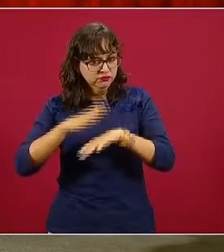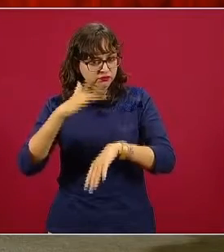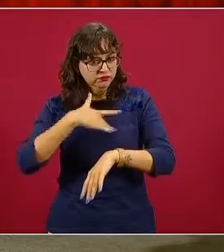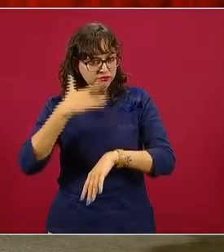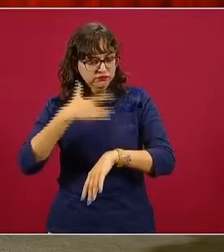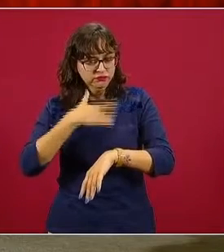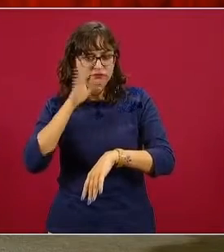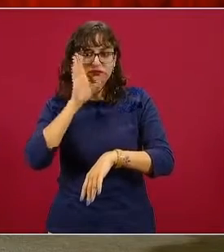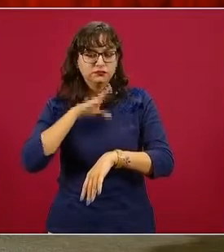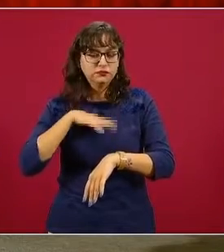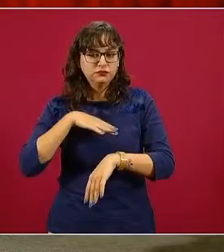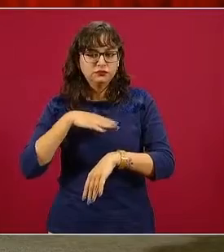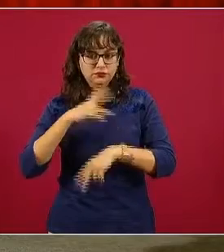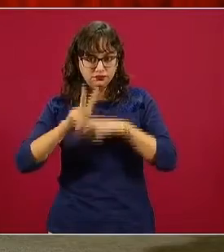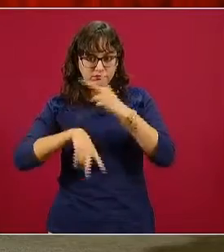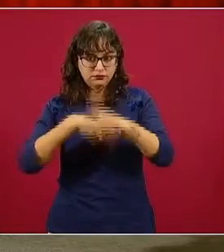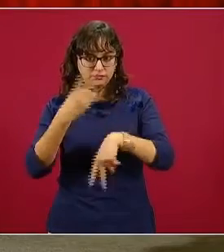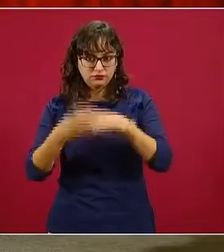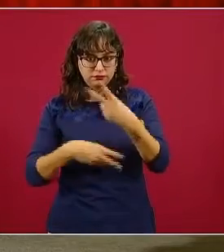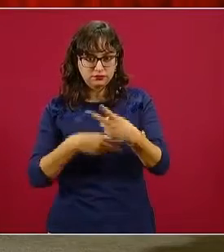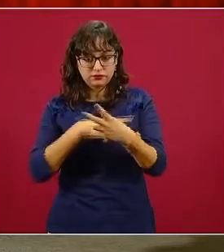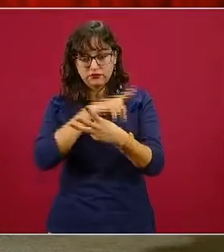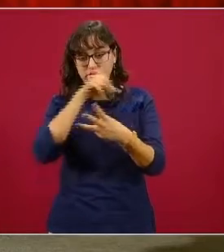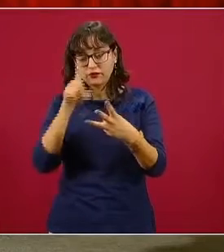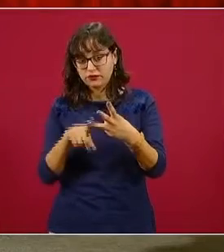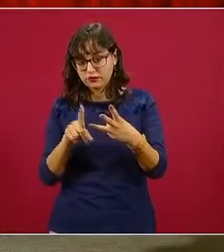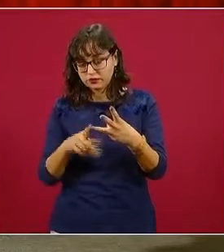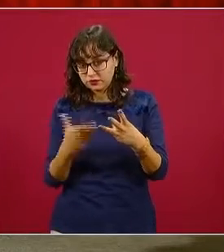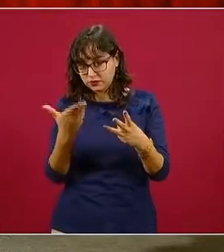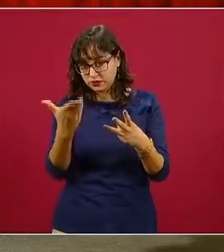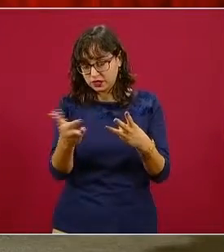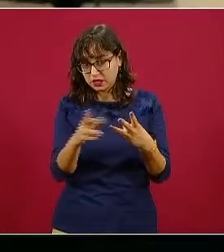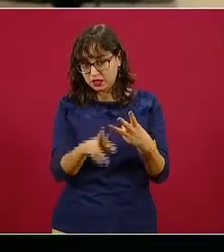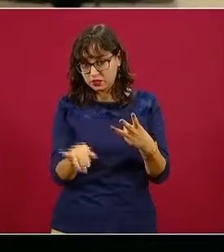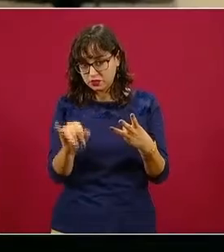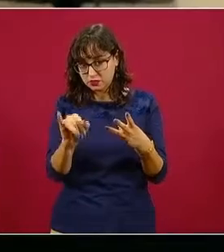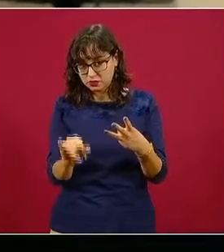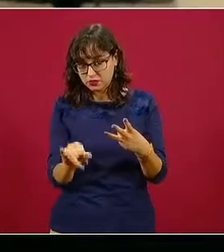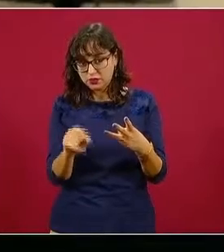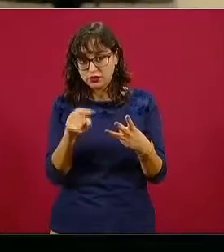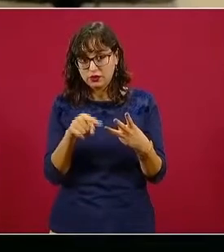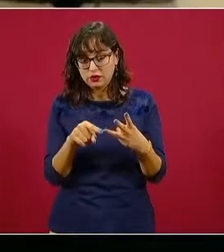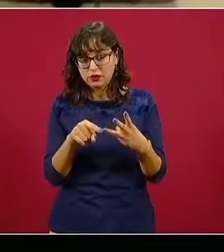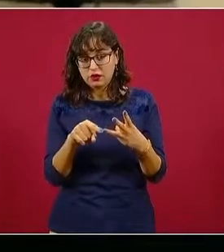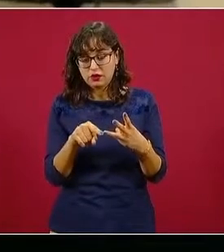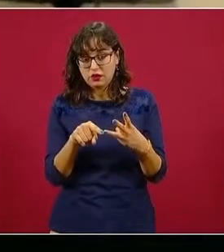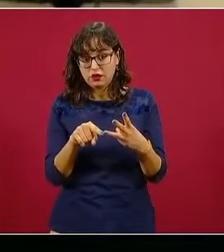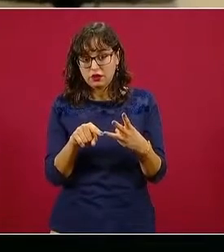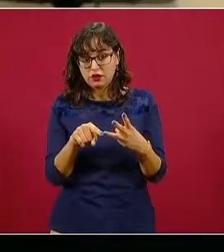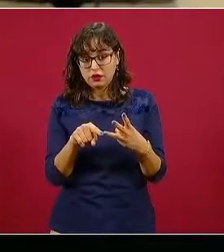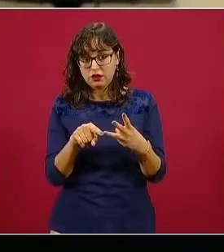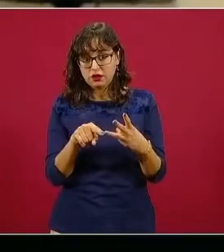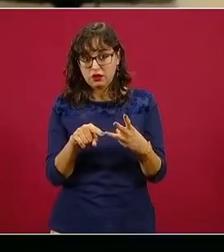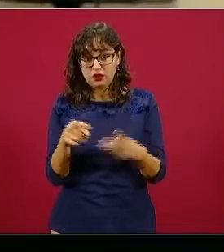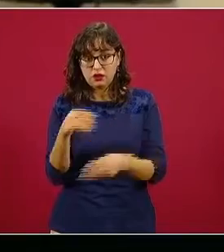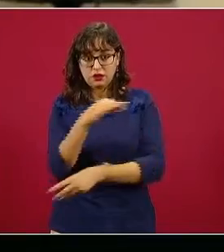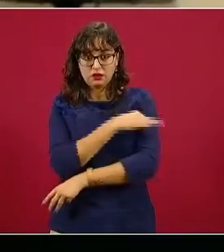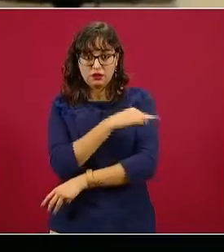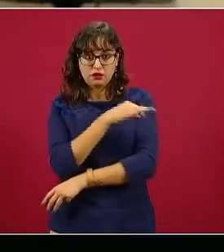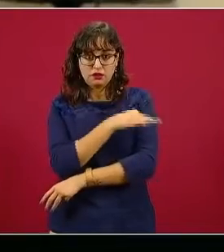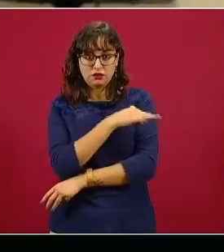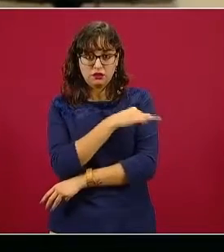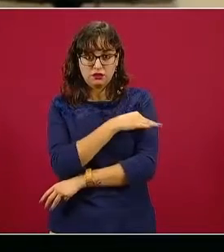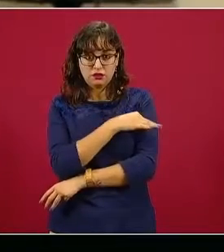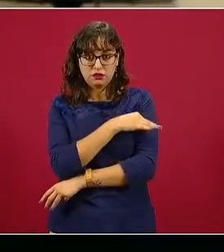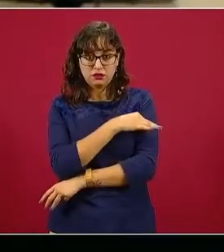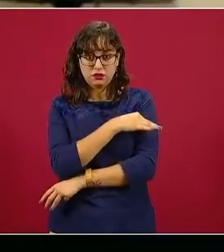síntomas? Y para el doctor Ridaura, ¿tiene algún precio la vacuna para